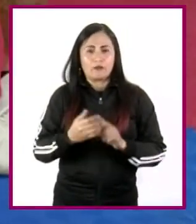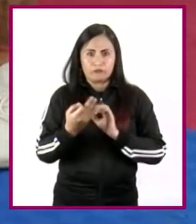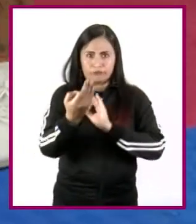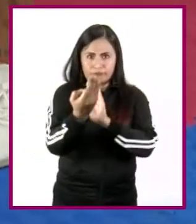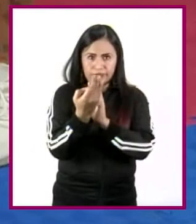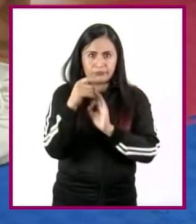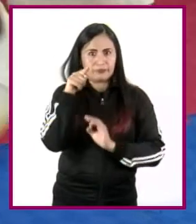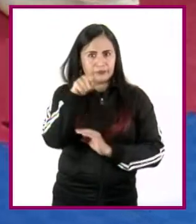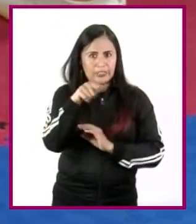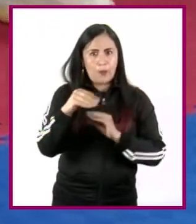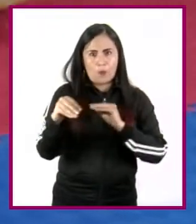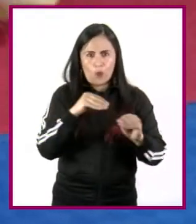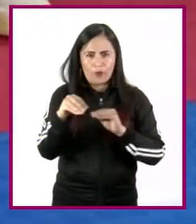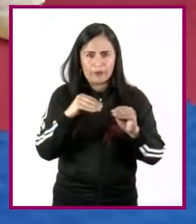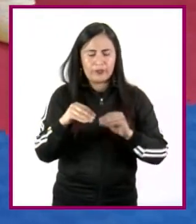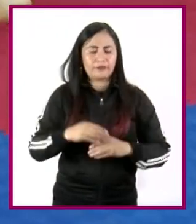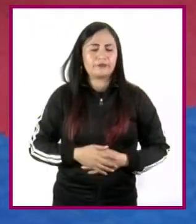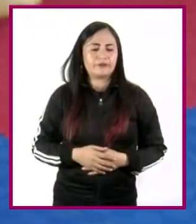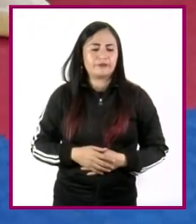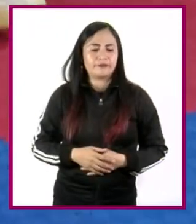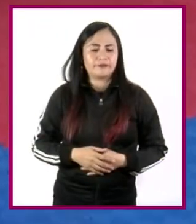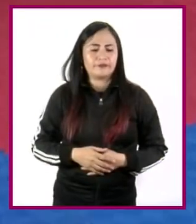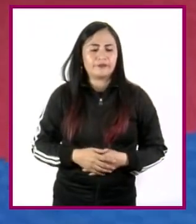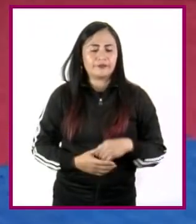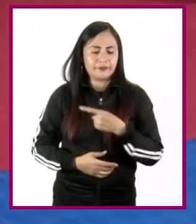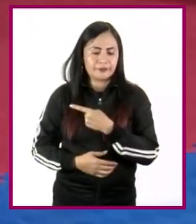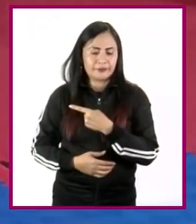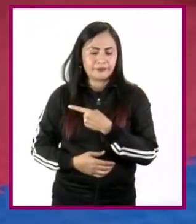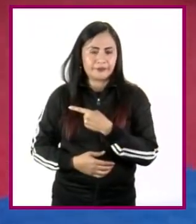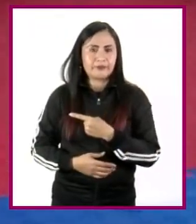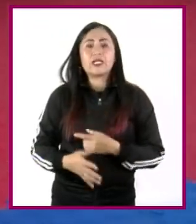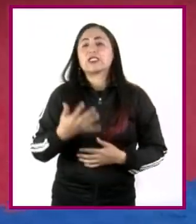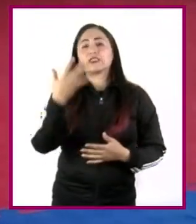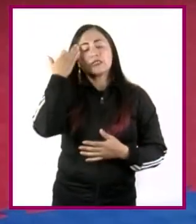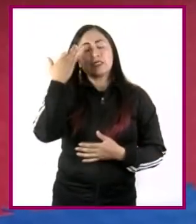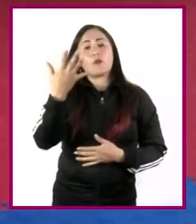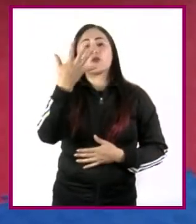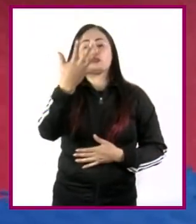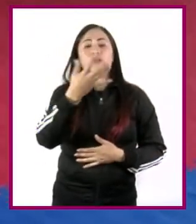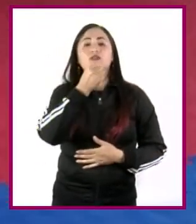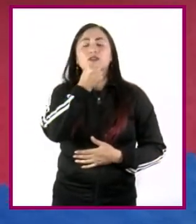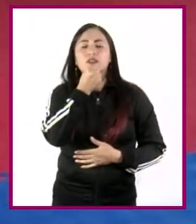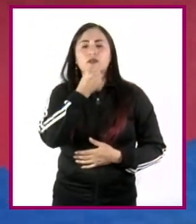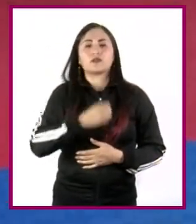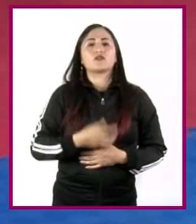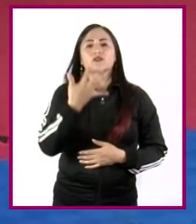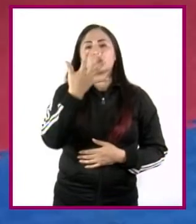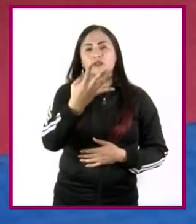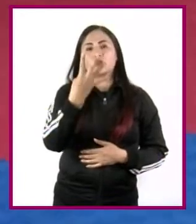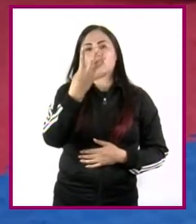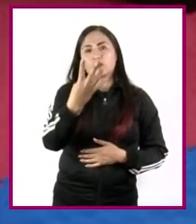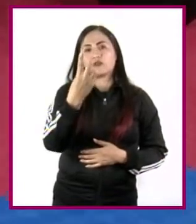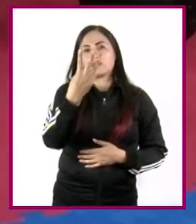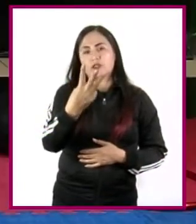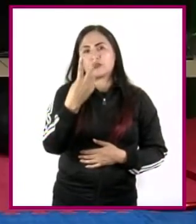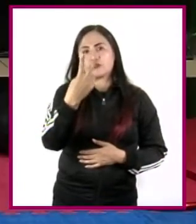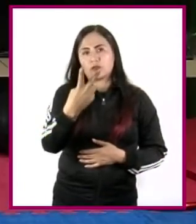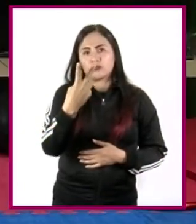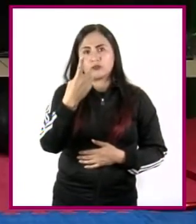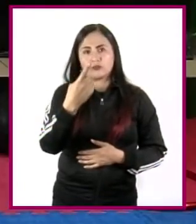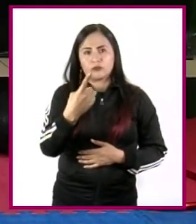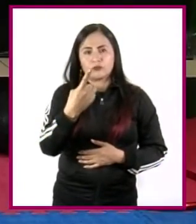frente, rota, dale 5 segunditos más, 5, 4, 3,